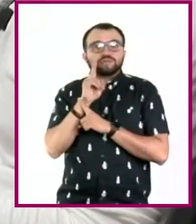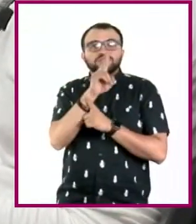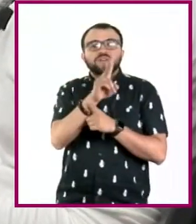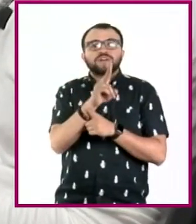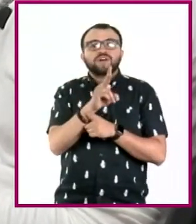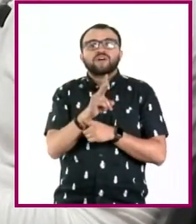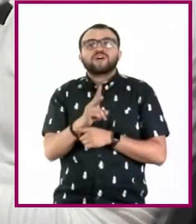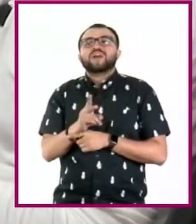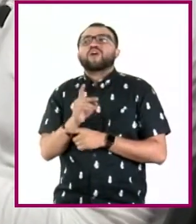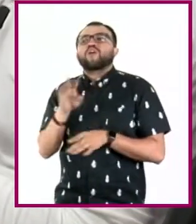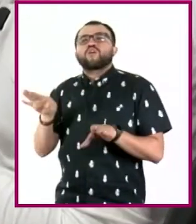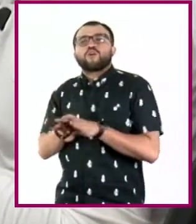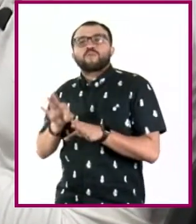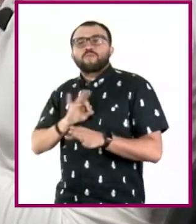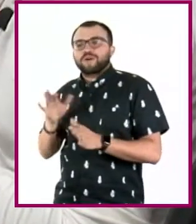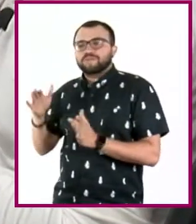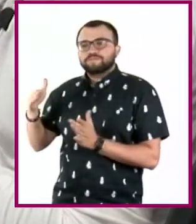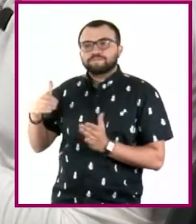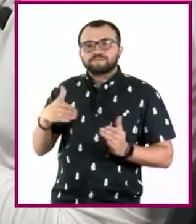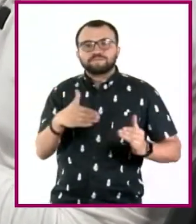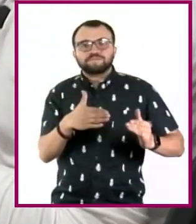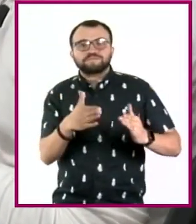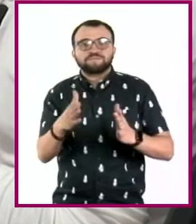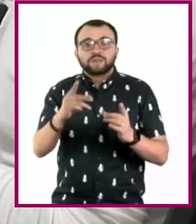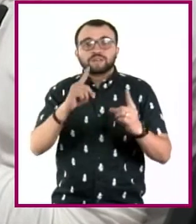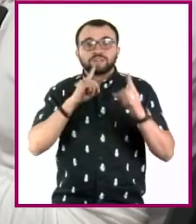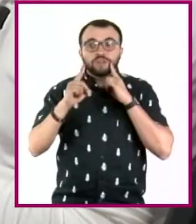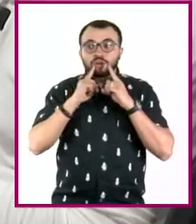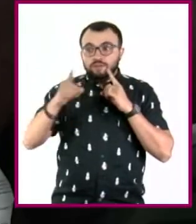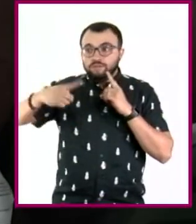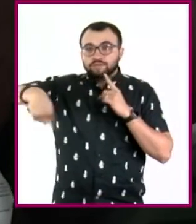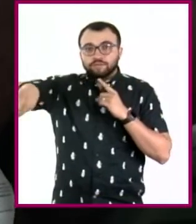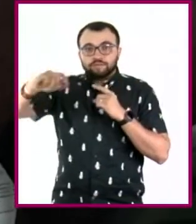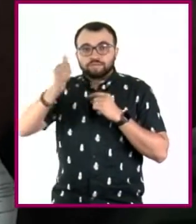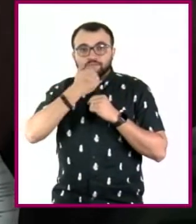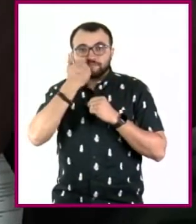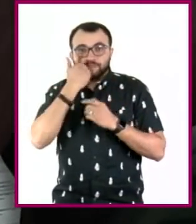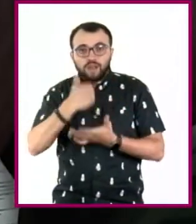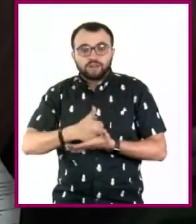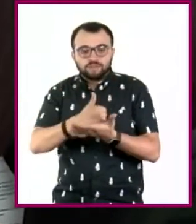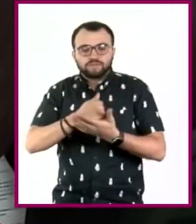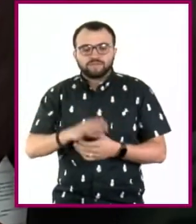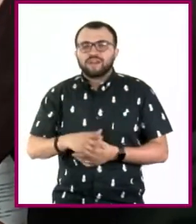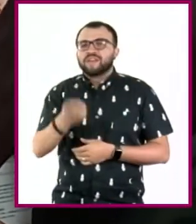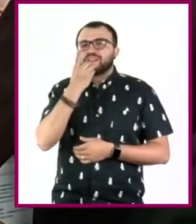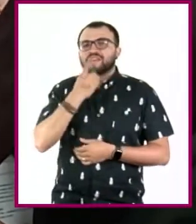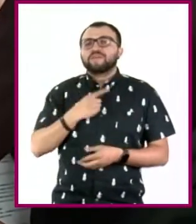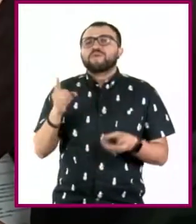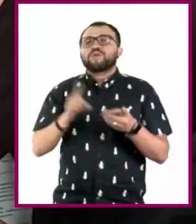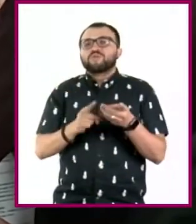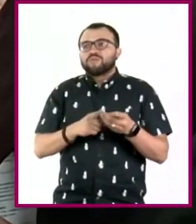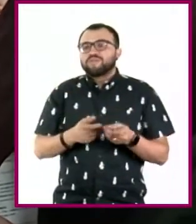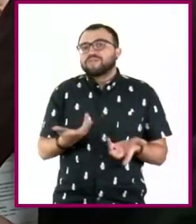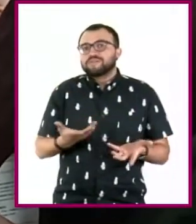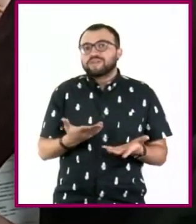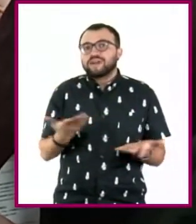dónde podemos encaminar la discusión con nuestras y nuestros compañeros. Por favor, dinos para dónde llevamos el